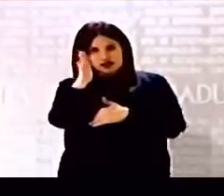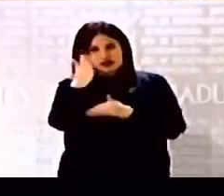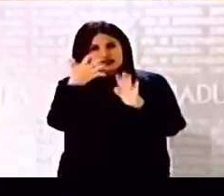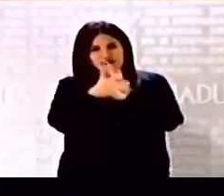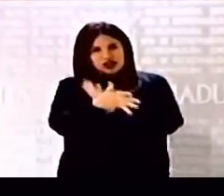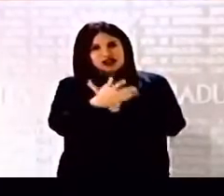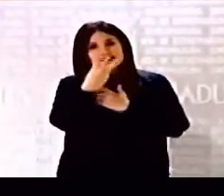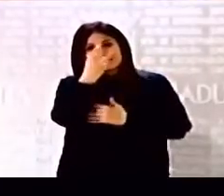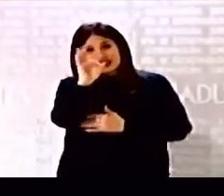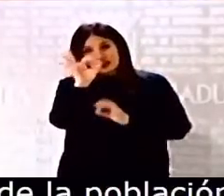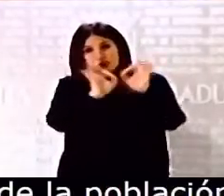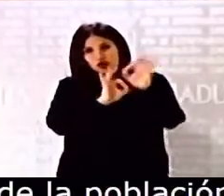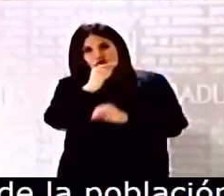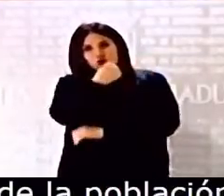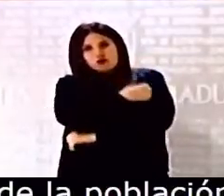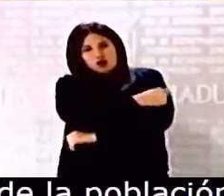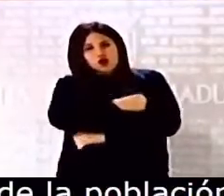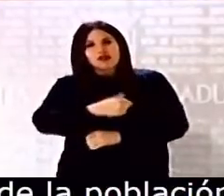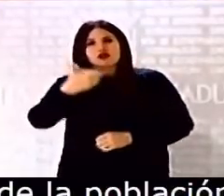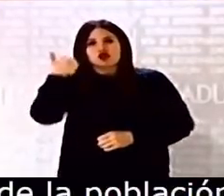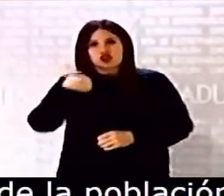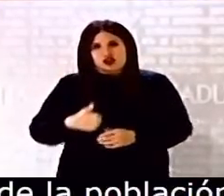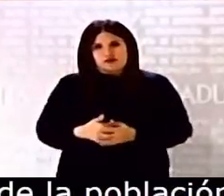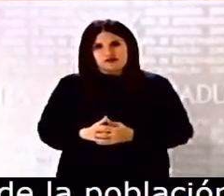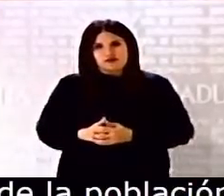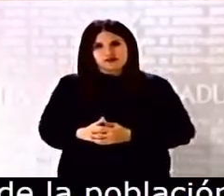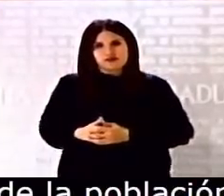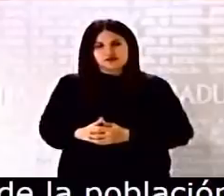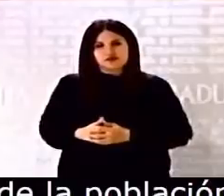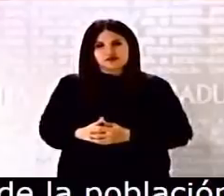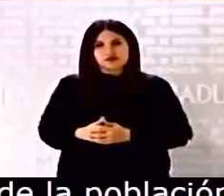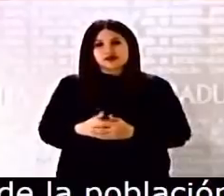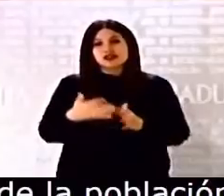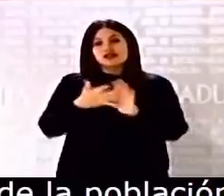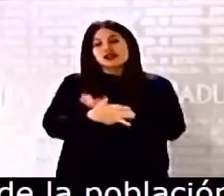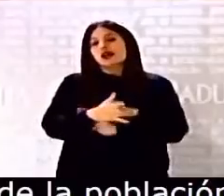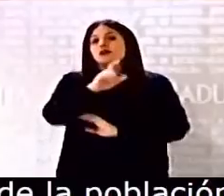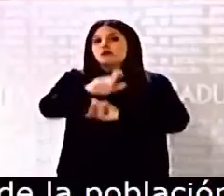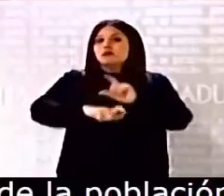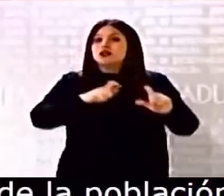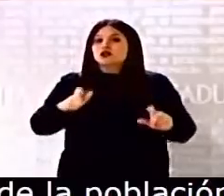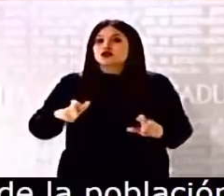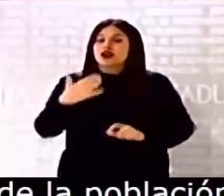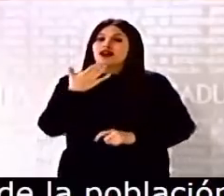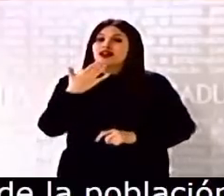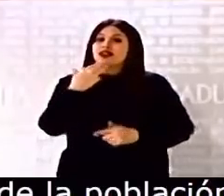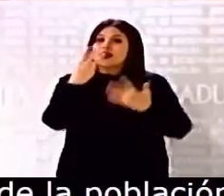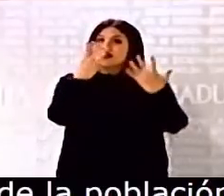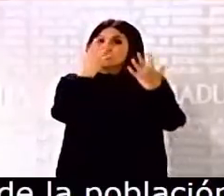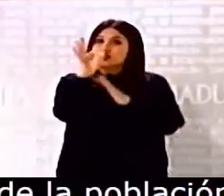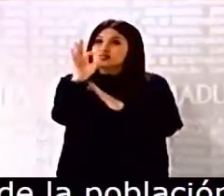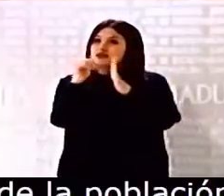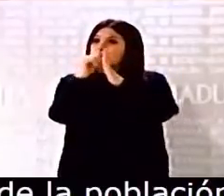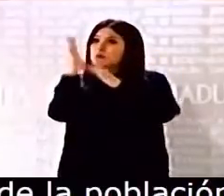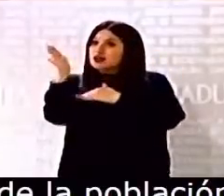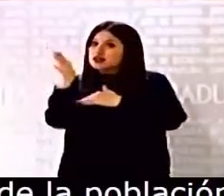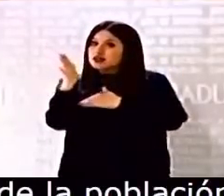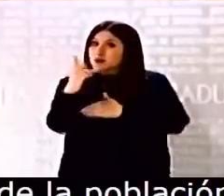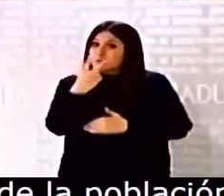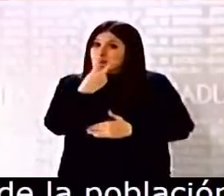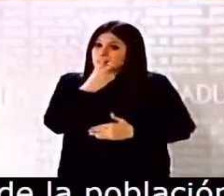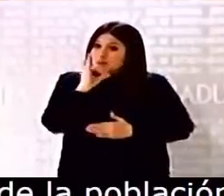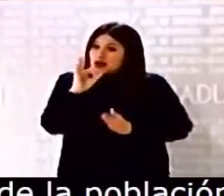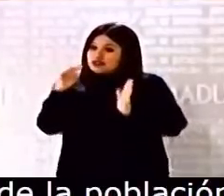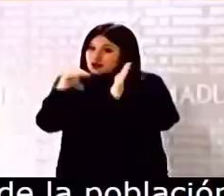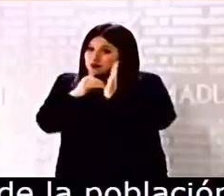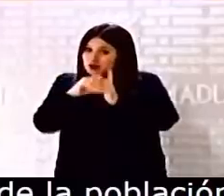El hecho de tener vacunado a más de 20.000 mayores de 80 años nos permite tener las cifras de